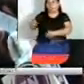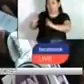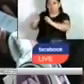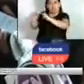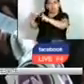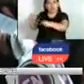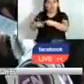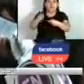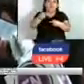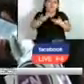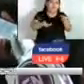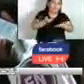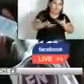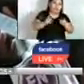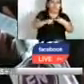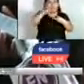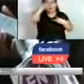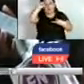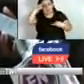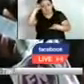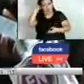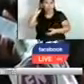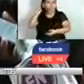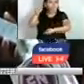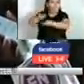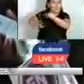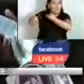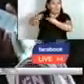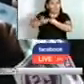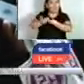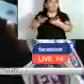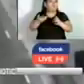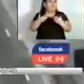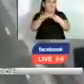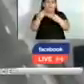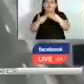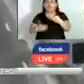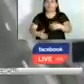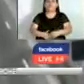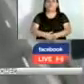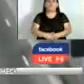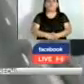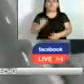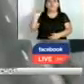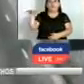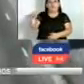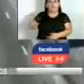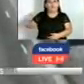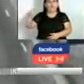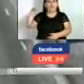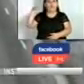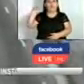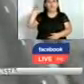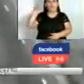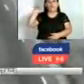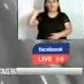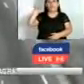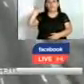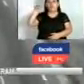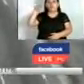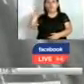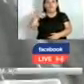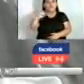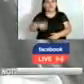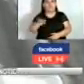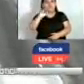oportunidades de comercio, de empleo, de inversiones, de hacer negocios, etcétera, etcétera. El corredor de Maryland será inaugurado el